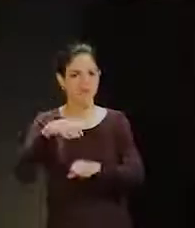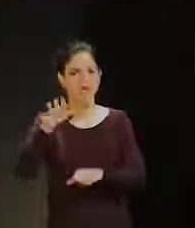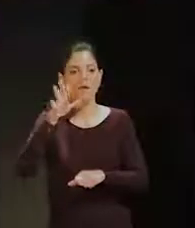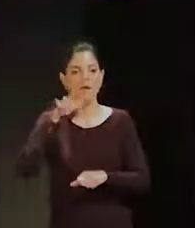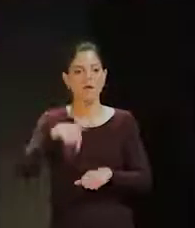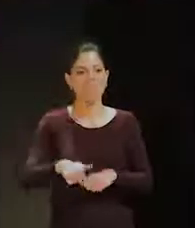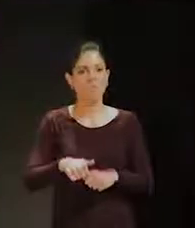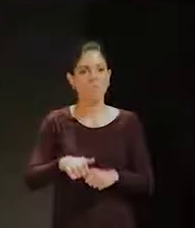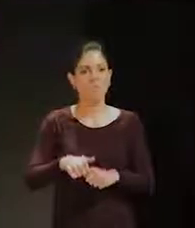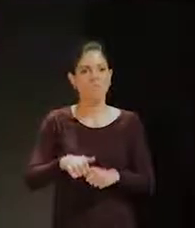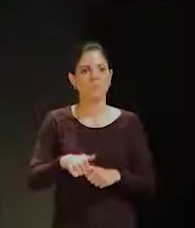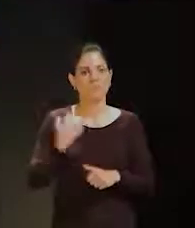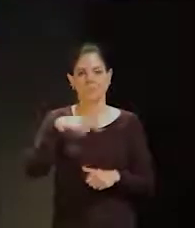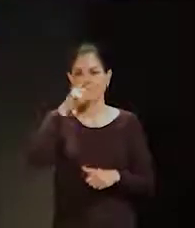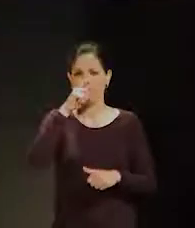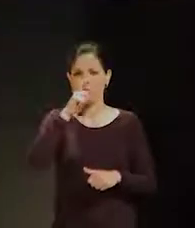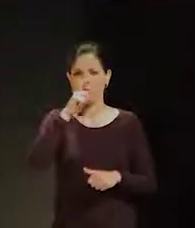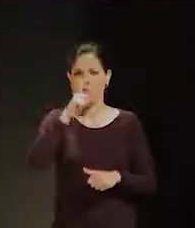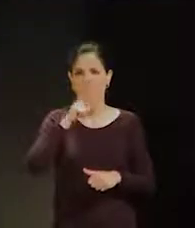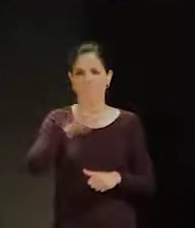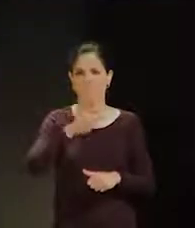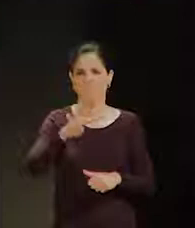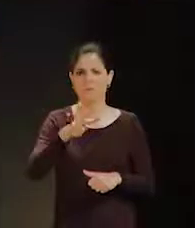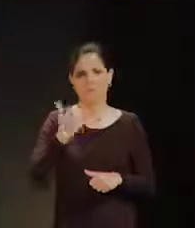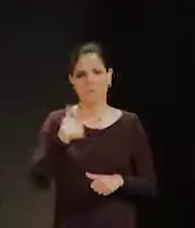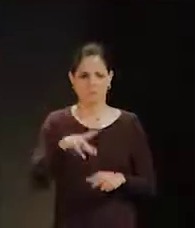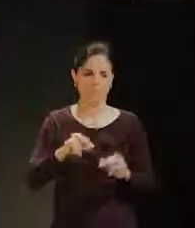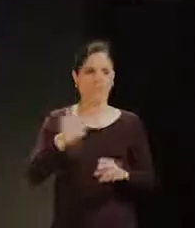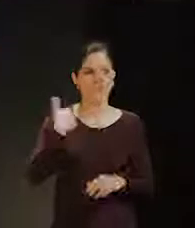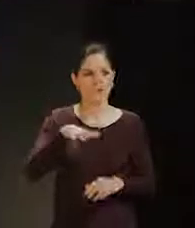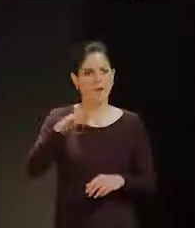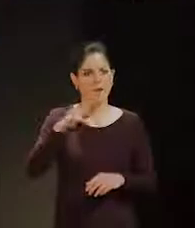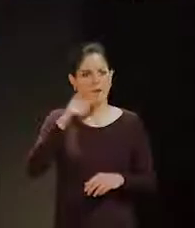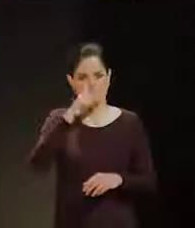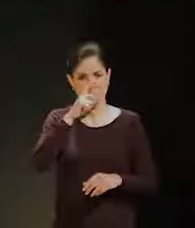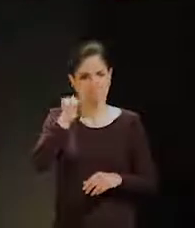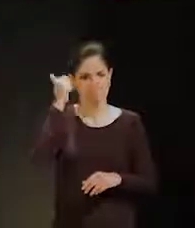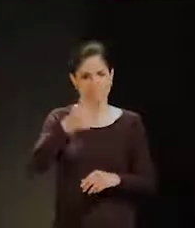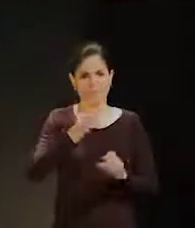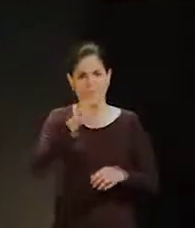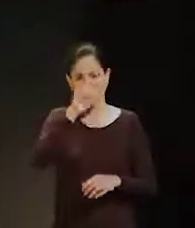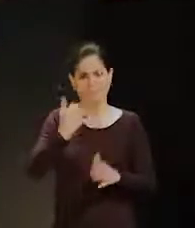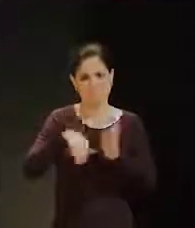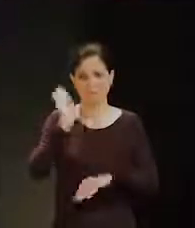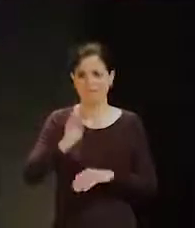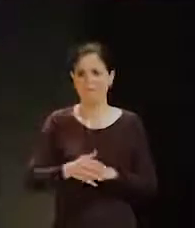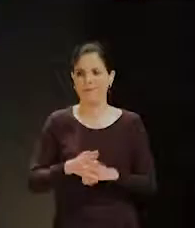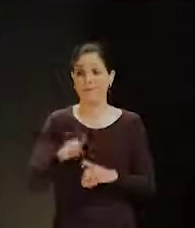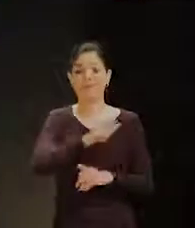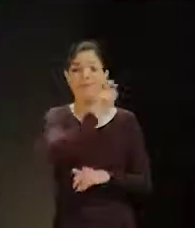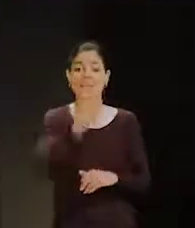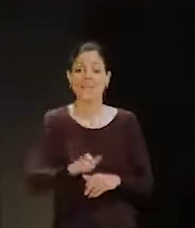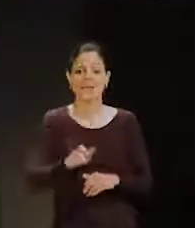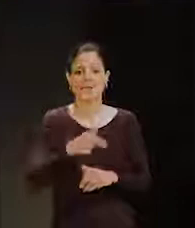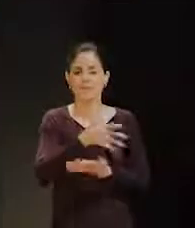da... ¿Cuántos años tengo? ¿34? Yeah. Da 15 años, más o menos. Y l'Italia no